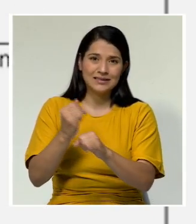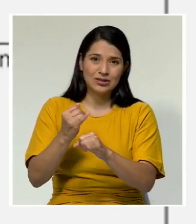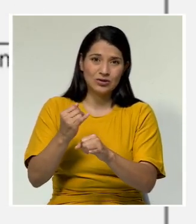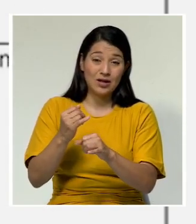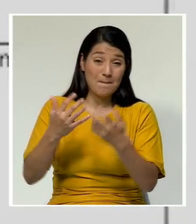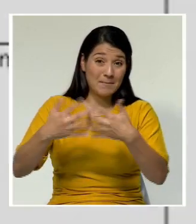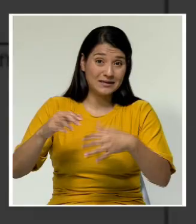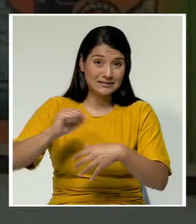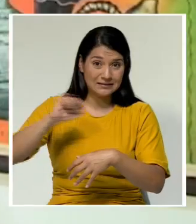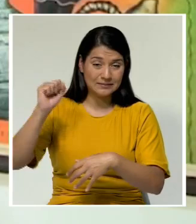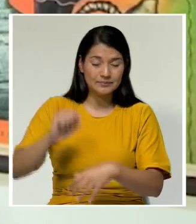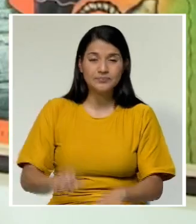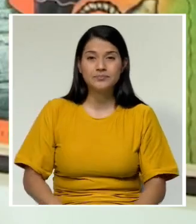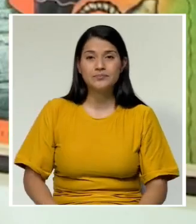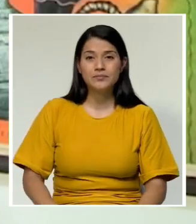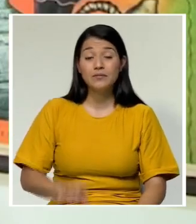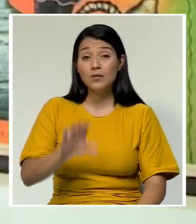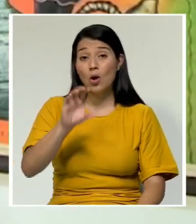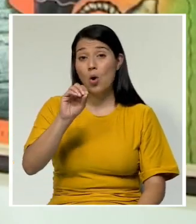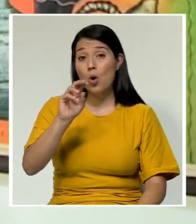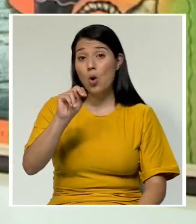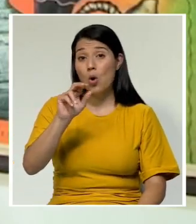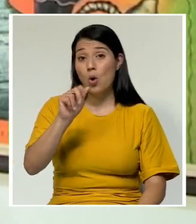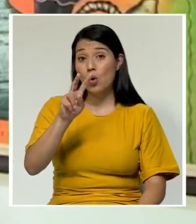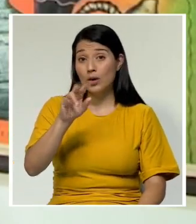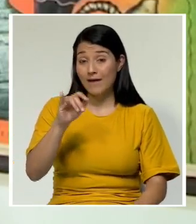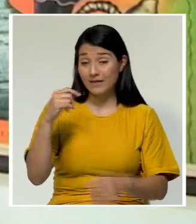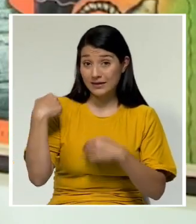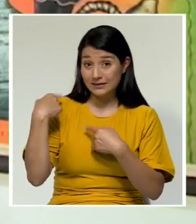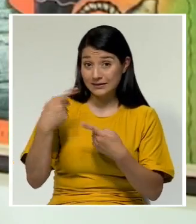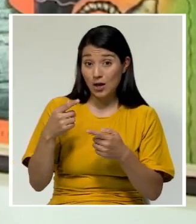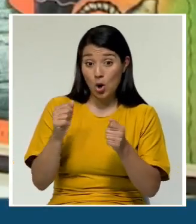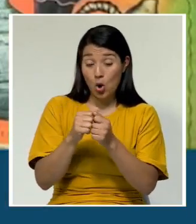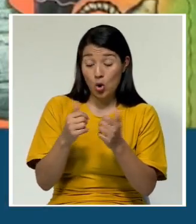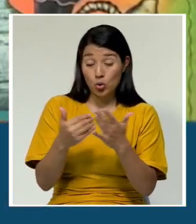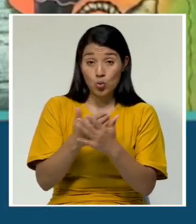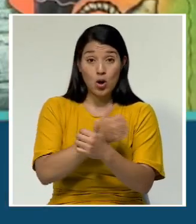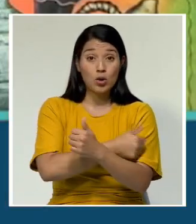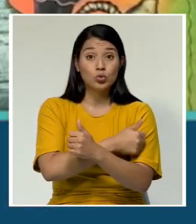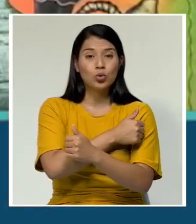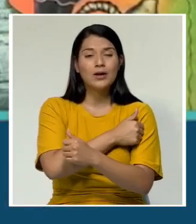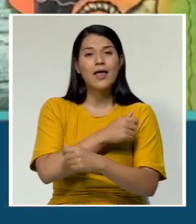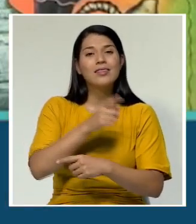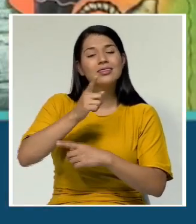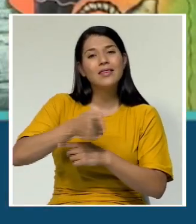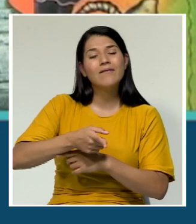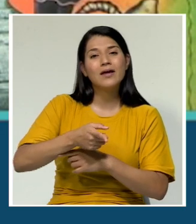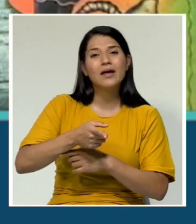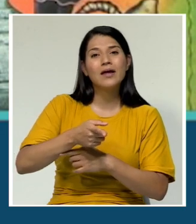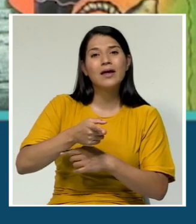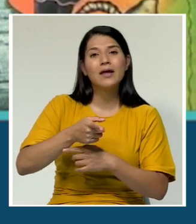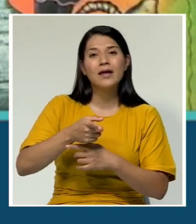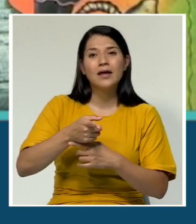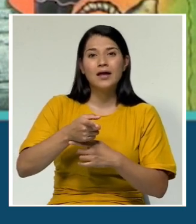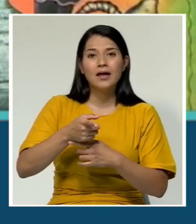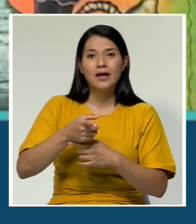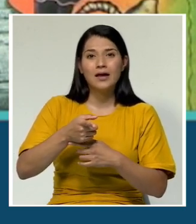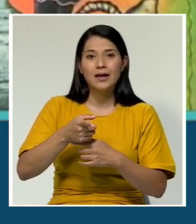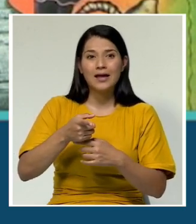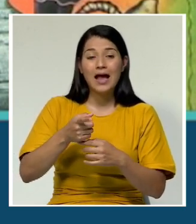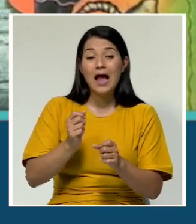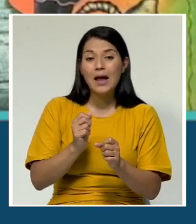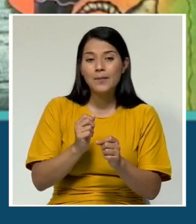y reformar los términos y condiciones que aplicarán para las empresas constructoras de obra pública será el reto más importante que